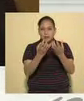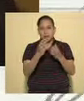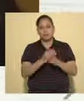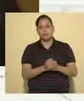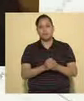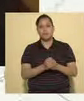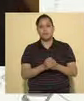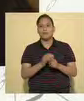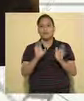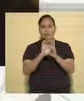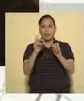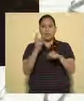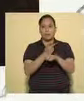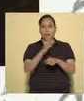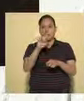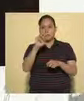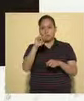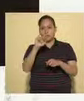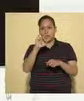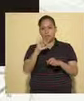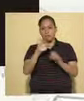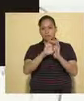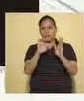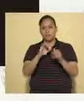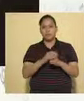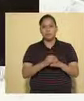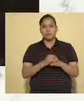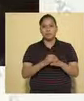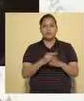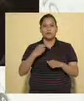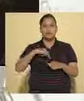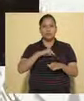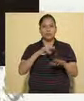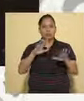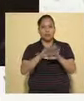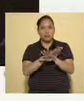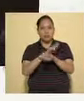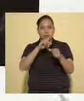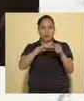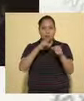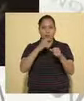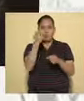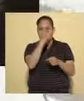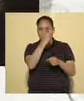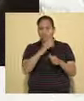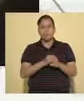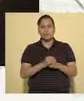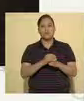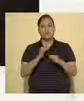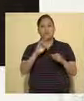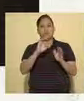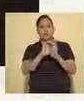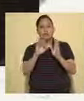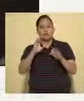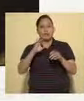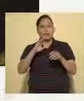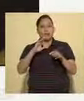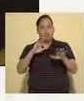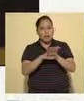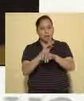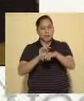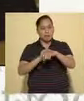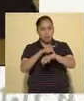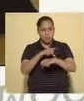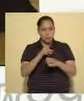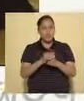¿qué pasa, Wendy, cuando nos cambiamos la tonalidad de los ojos, cuando nos cambiamos la tonalidad de la piel